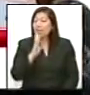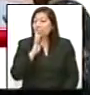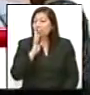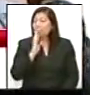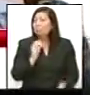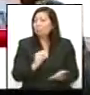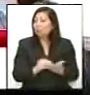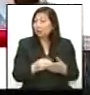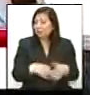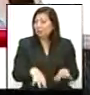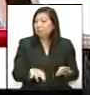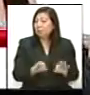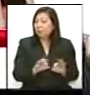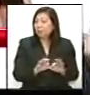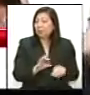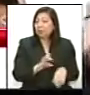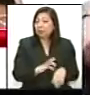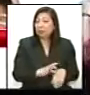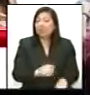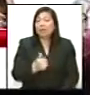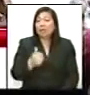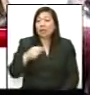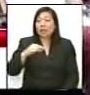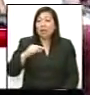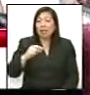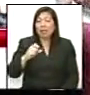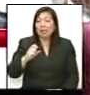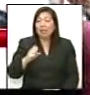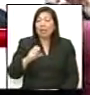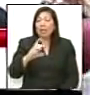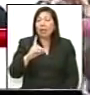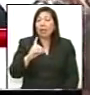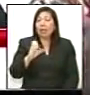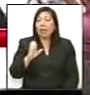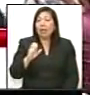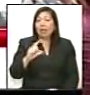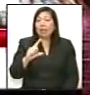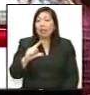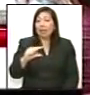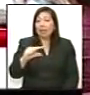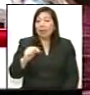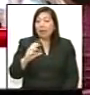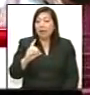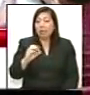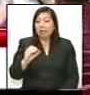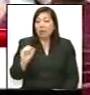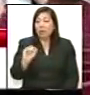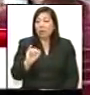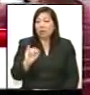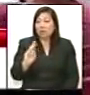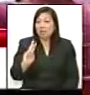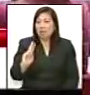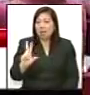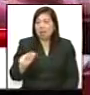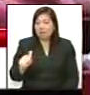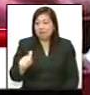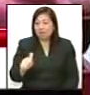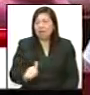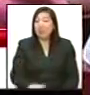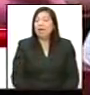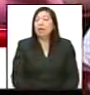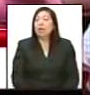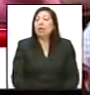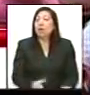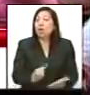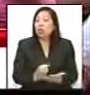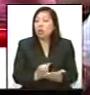muy importante a cargo del doctor Ángel Delgado Silva. Él nos va a hablar acerca de los negocios en infraestructura, los